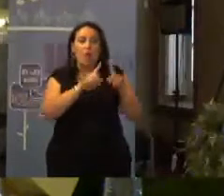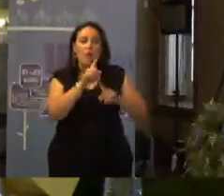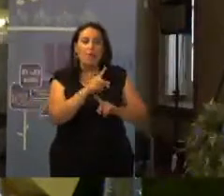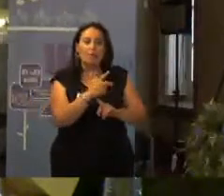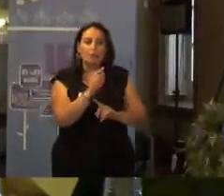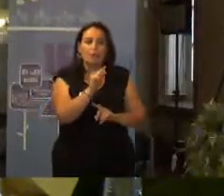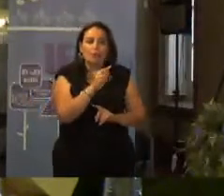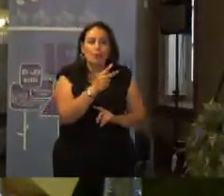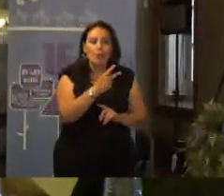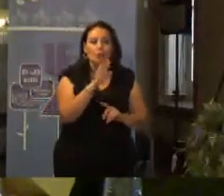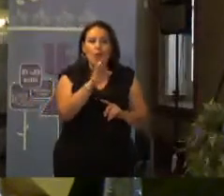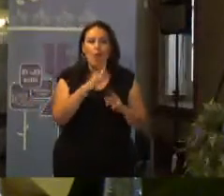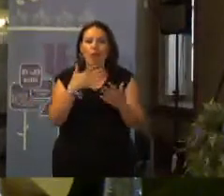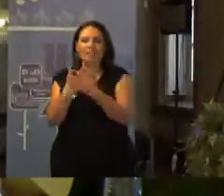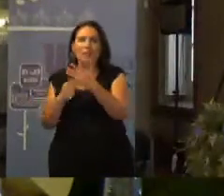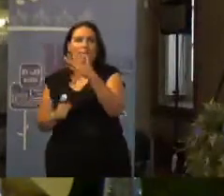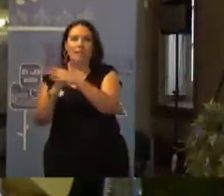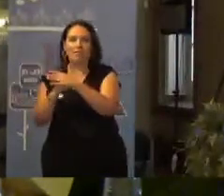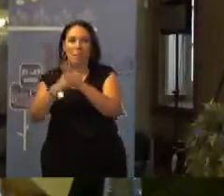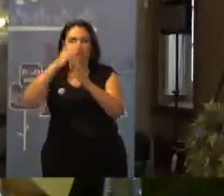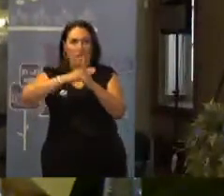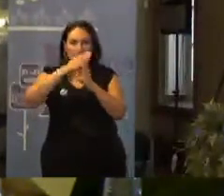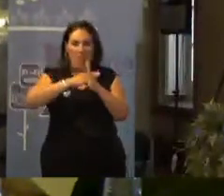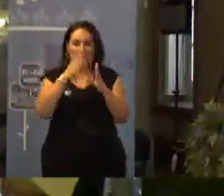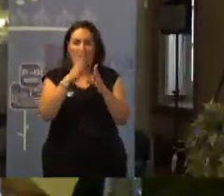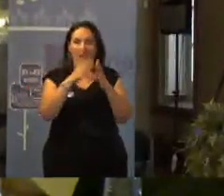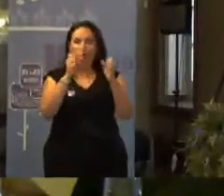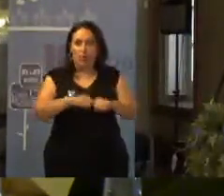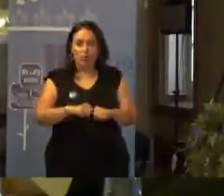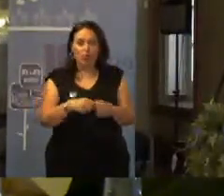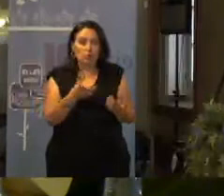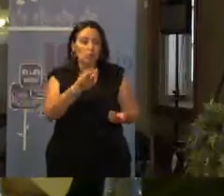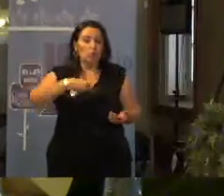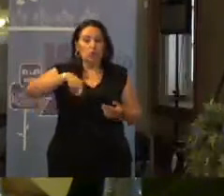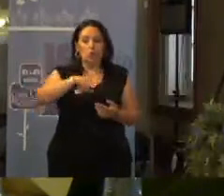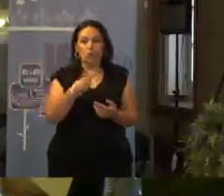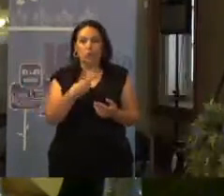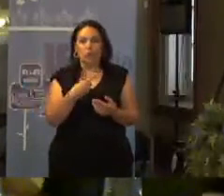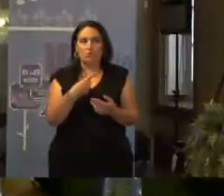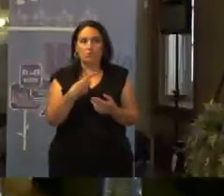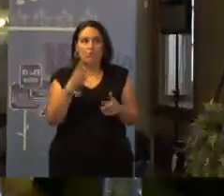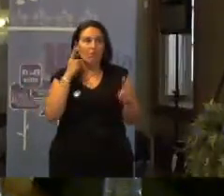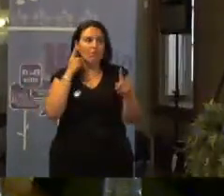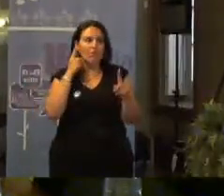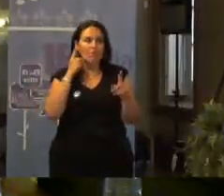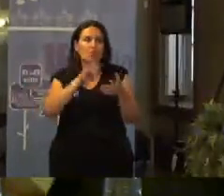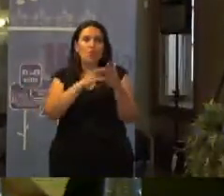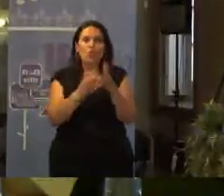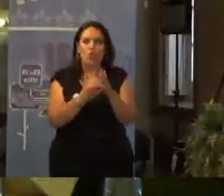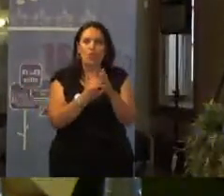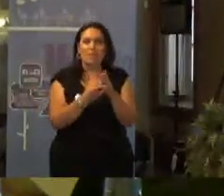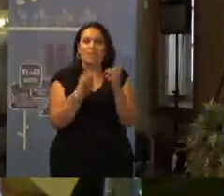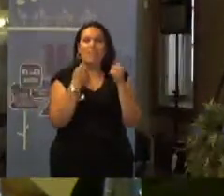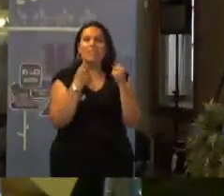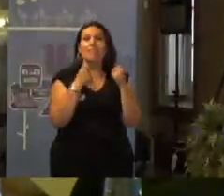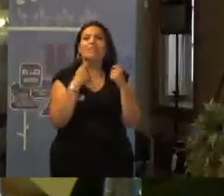o que temos que ser capaces de acordar e de plasmar para dar alternativas fiables